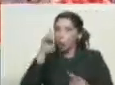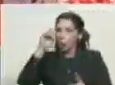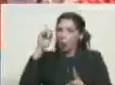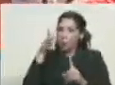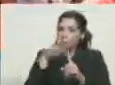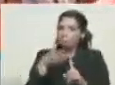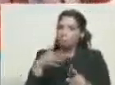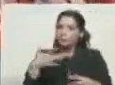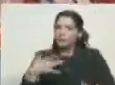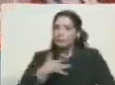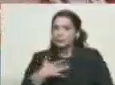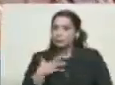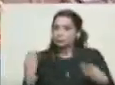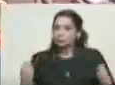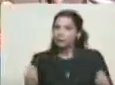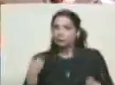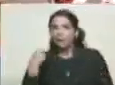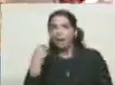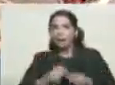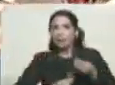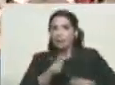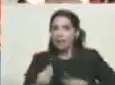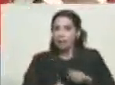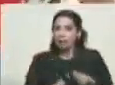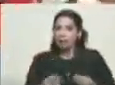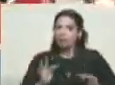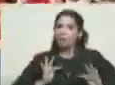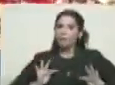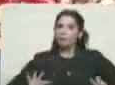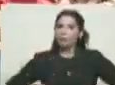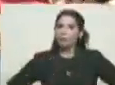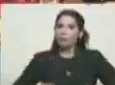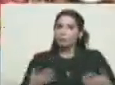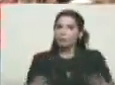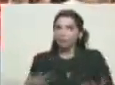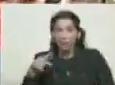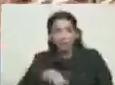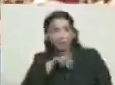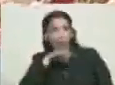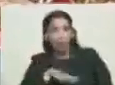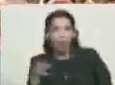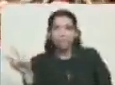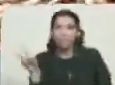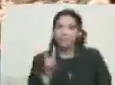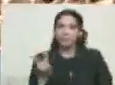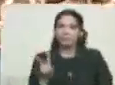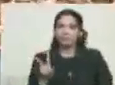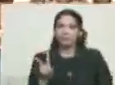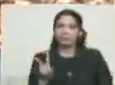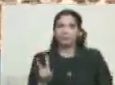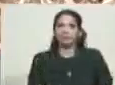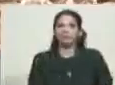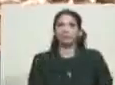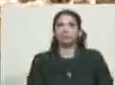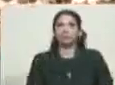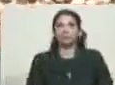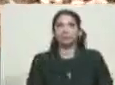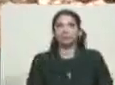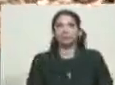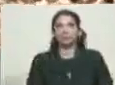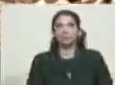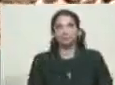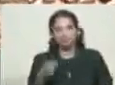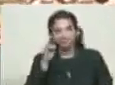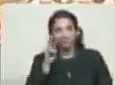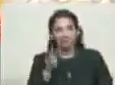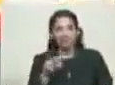a hacerlo físicamente. Aquí en la historia de Venezuela, creo que apenas dos casos.